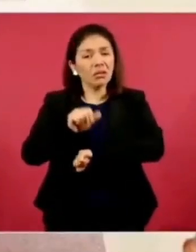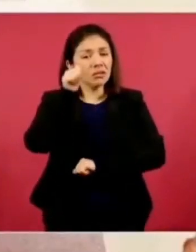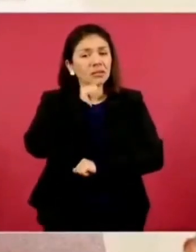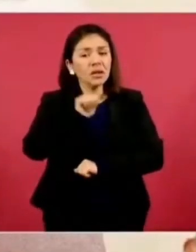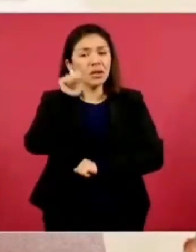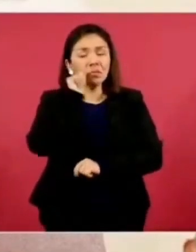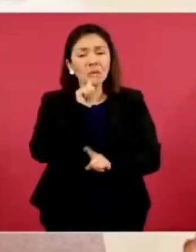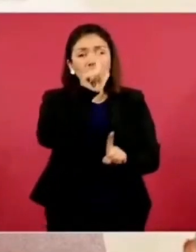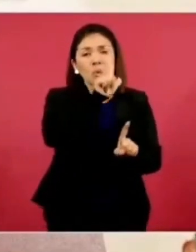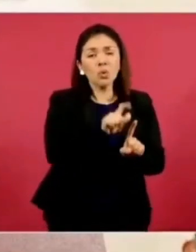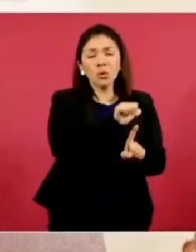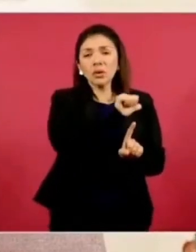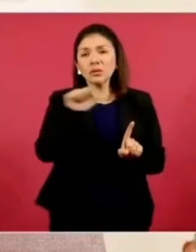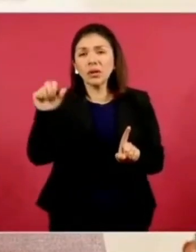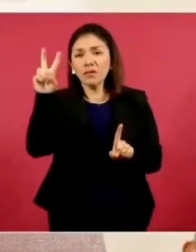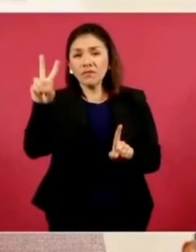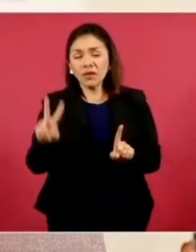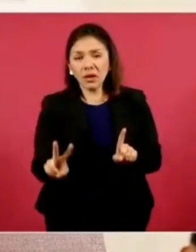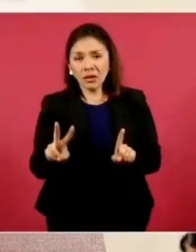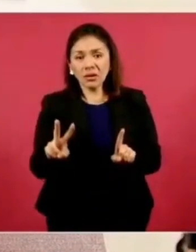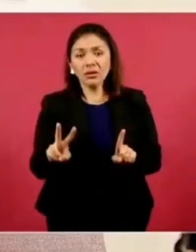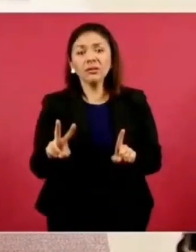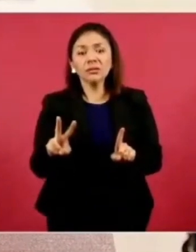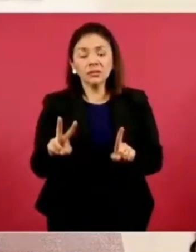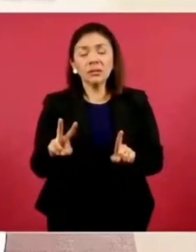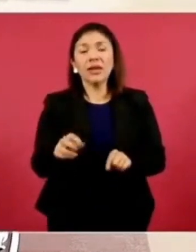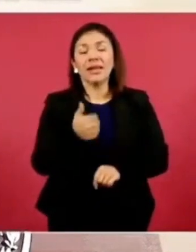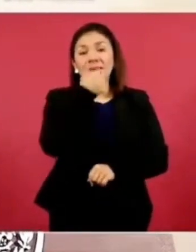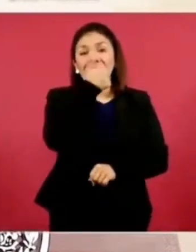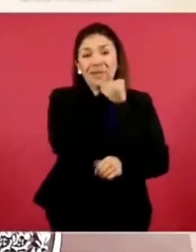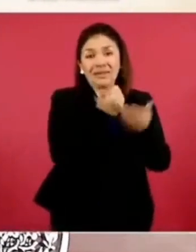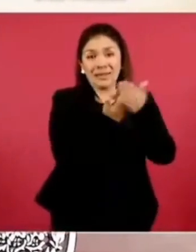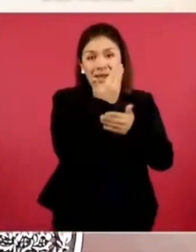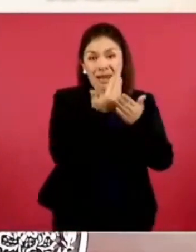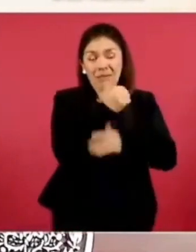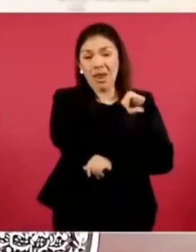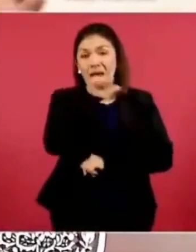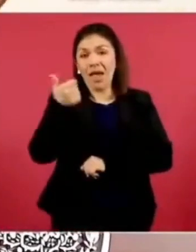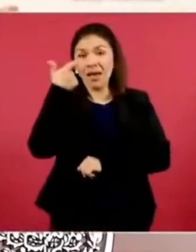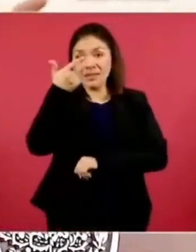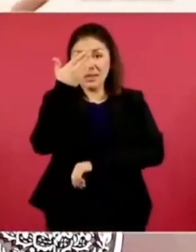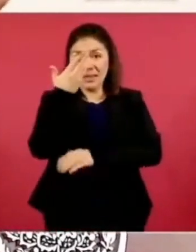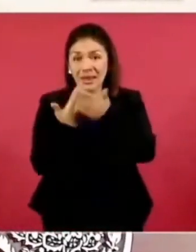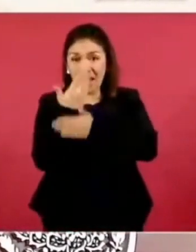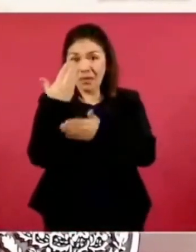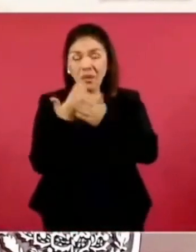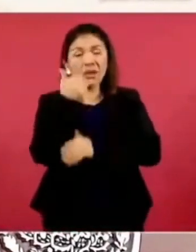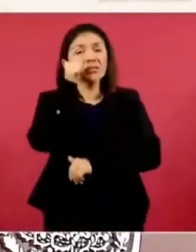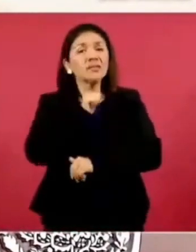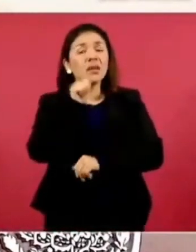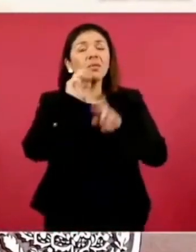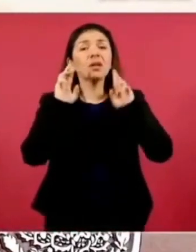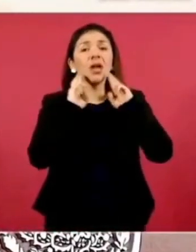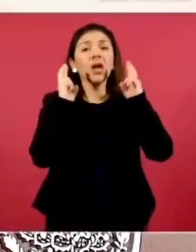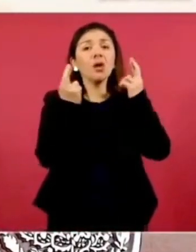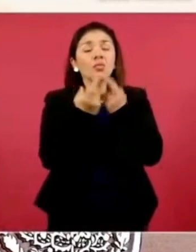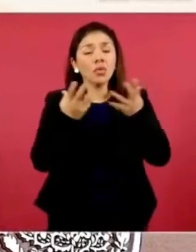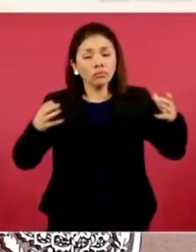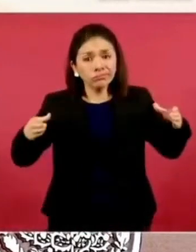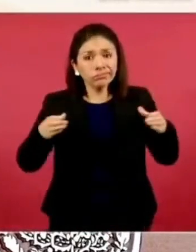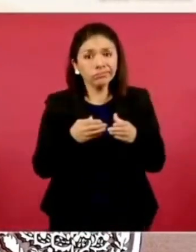de lunes a viernes, de 6 a 7 de la mañana, nosotros nos reunimos.